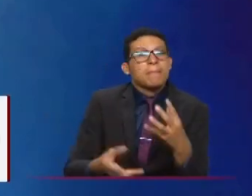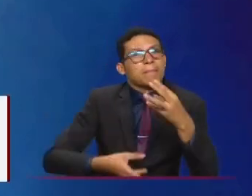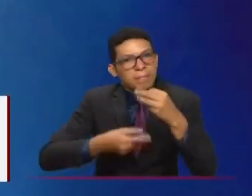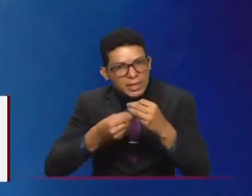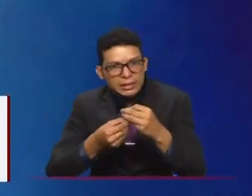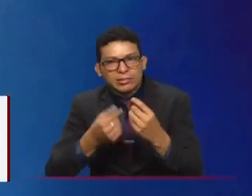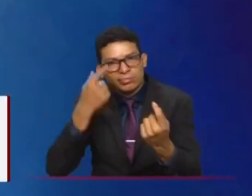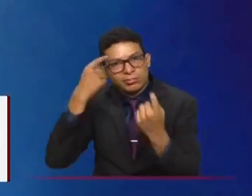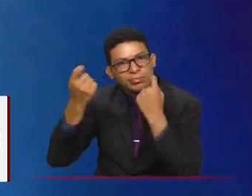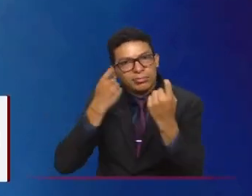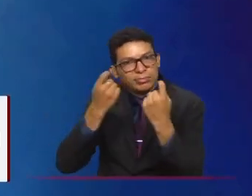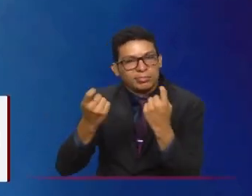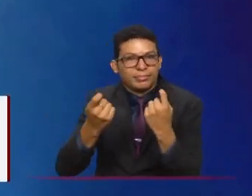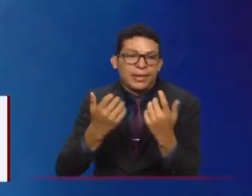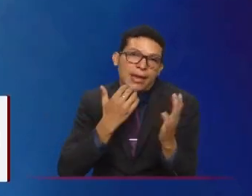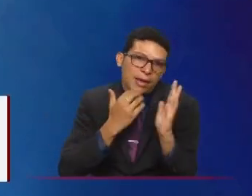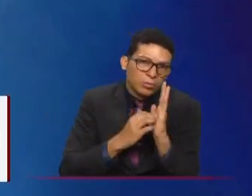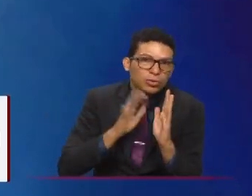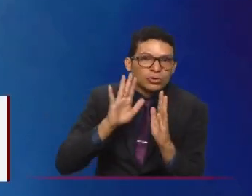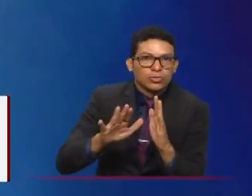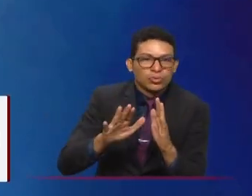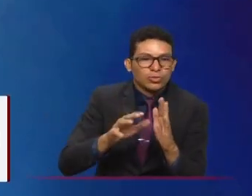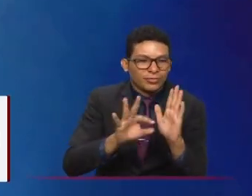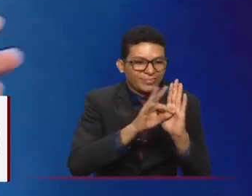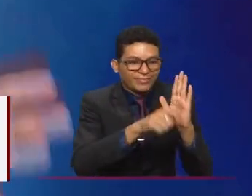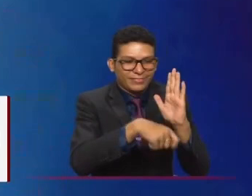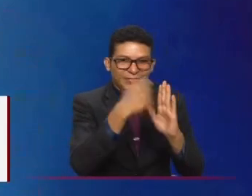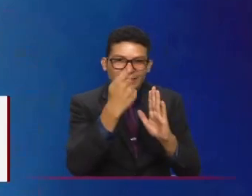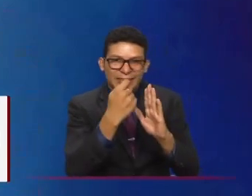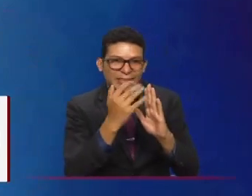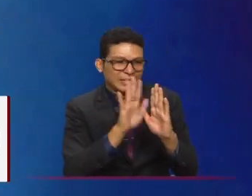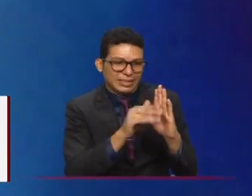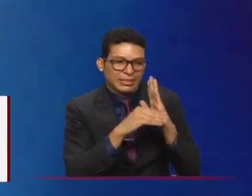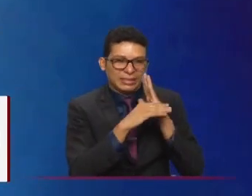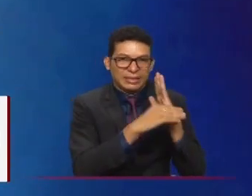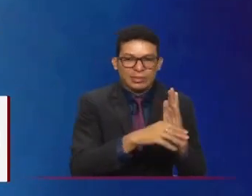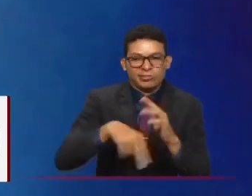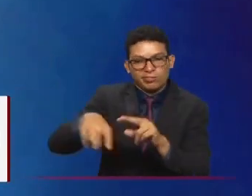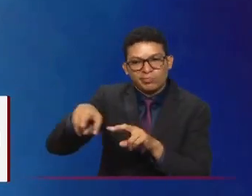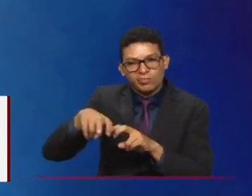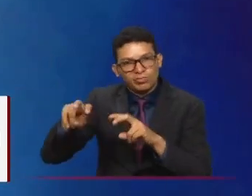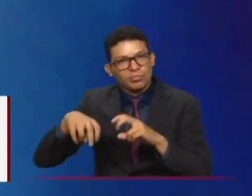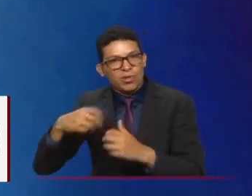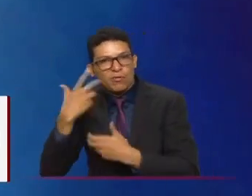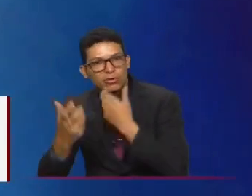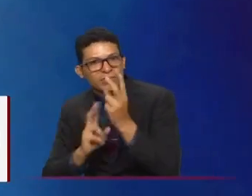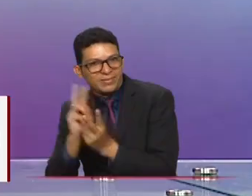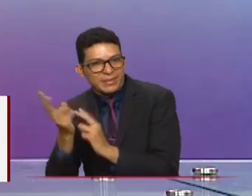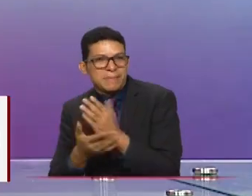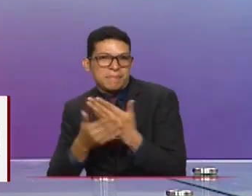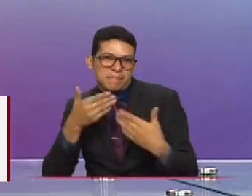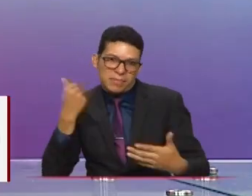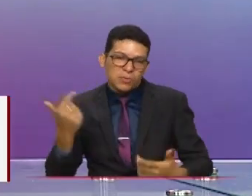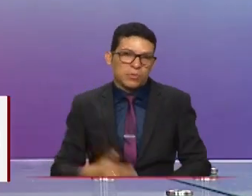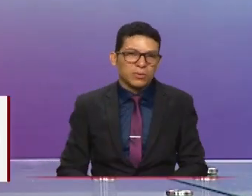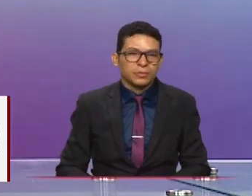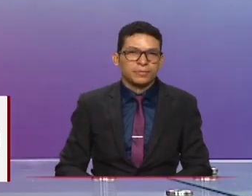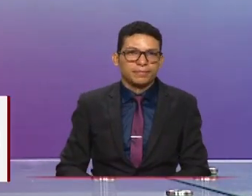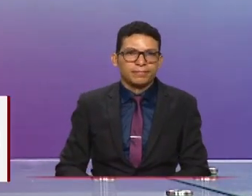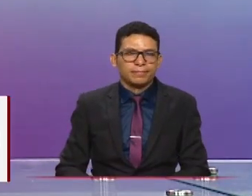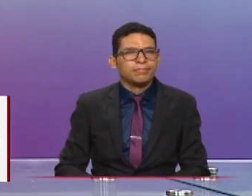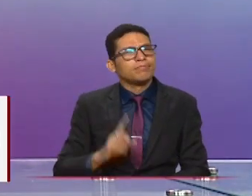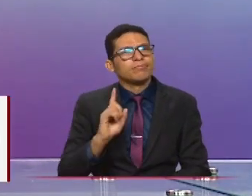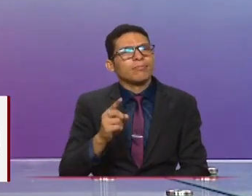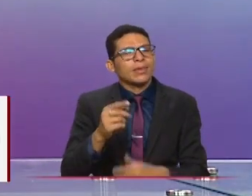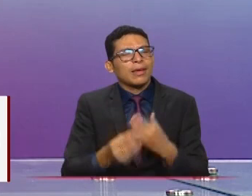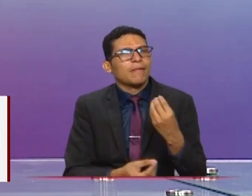las las estrategias por ejemplo de sustitución de cultivos de uso ilícito entre otros aspectos Cuál es el proceso a seguir cómo hacen ustedes un